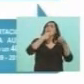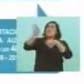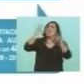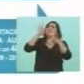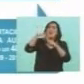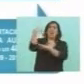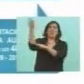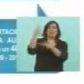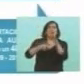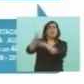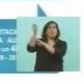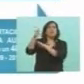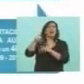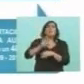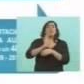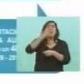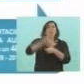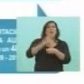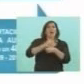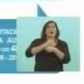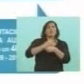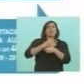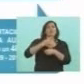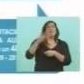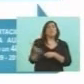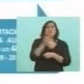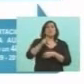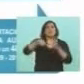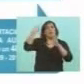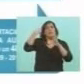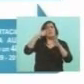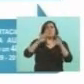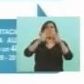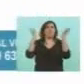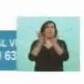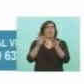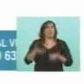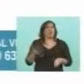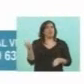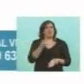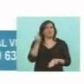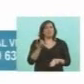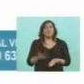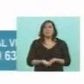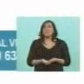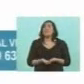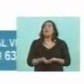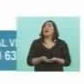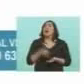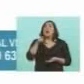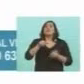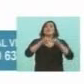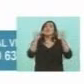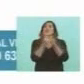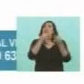exportador mundial de contenidos audiovisuales. Adelante, por favor, el próximo. Ese es el total de